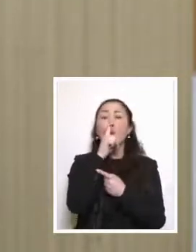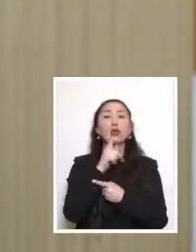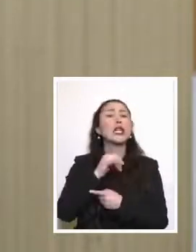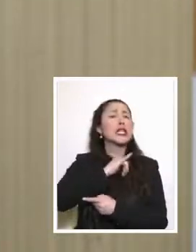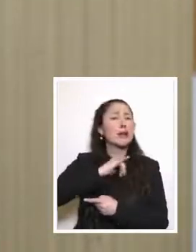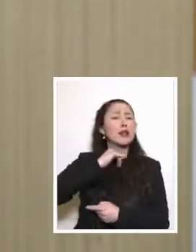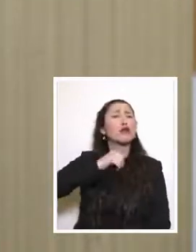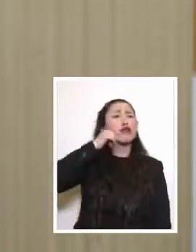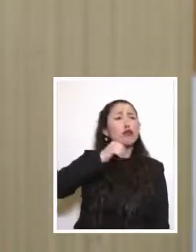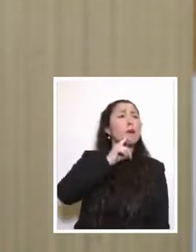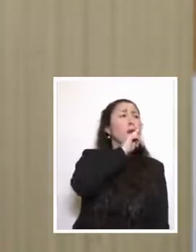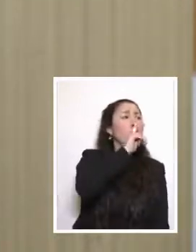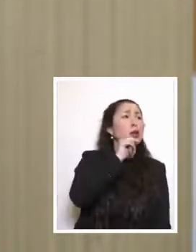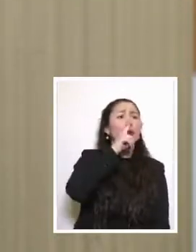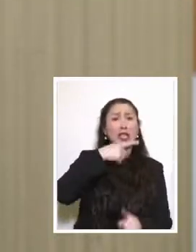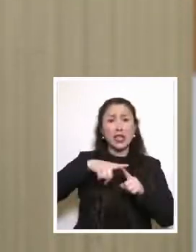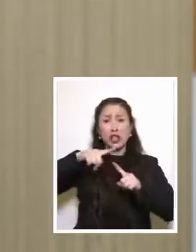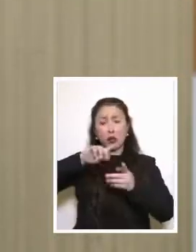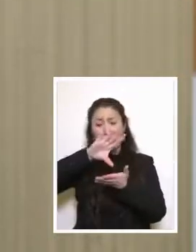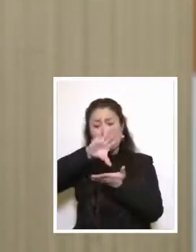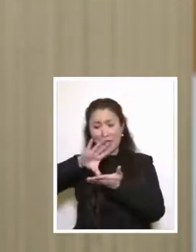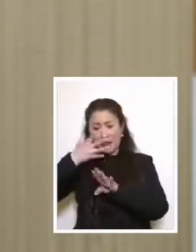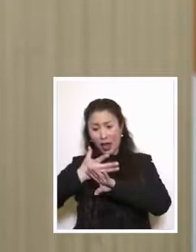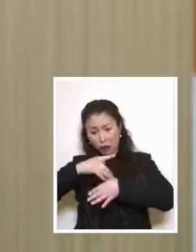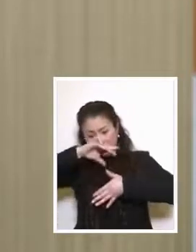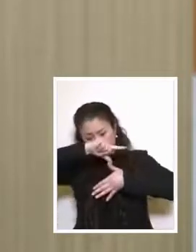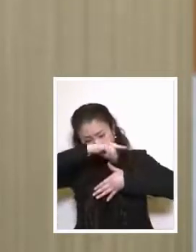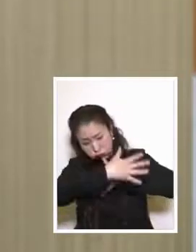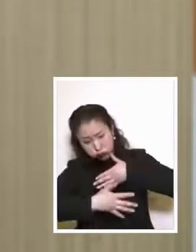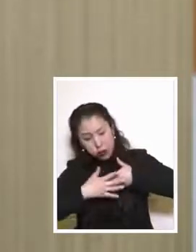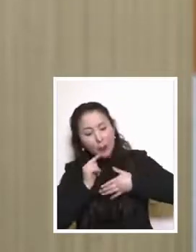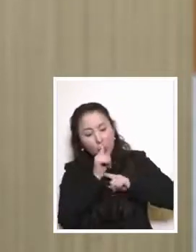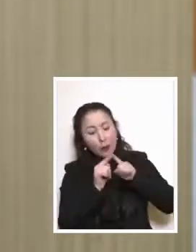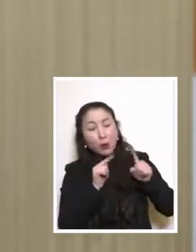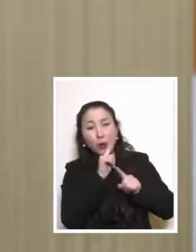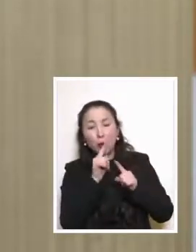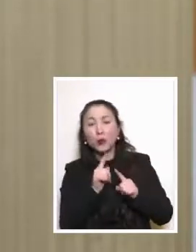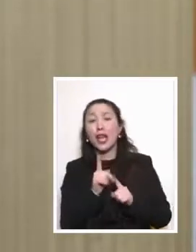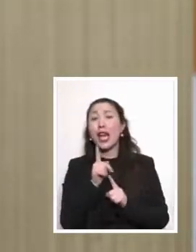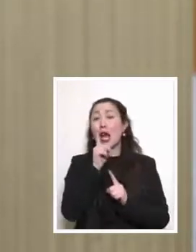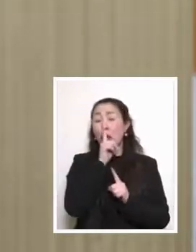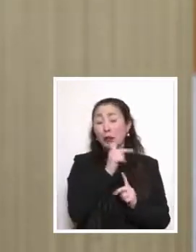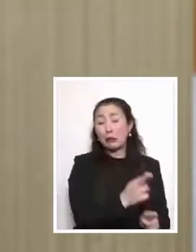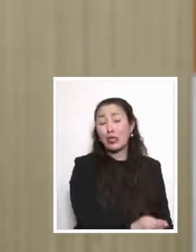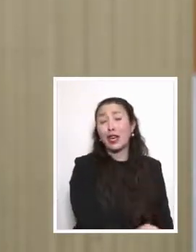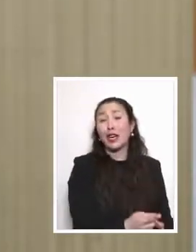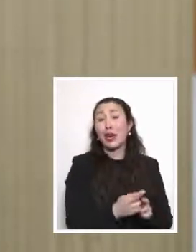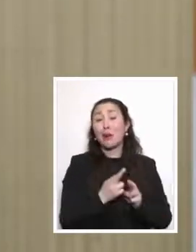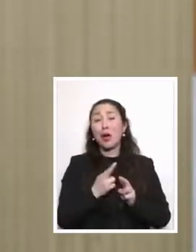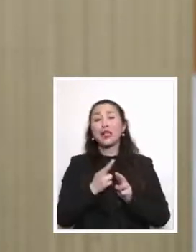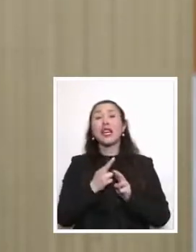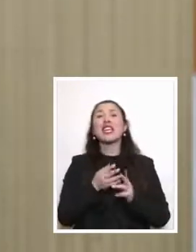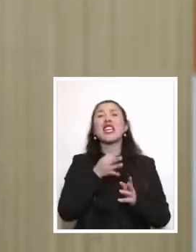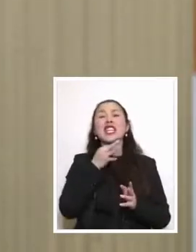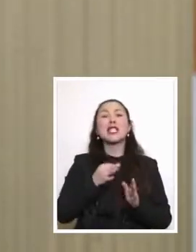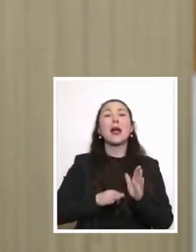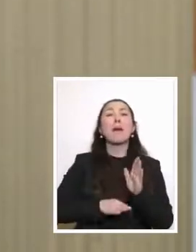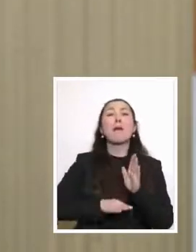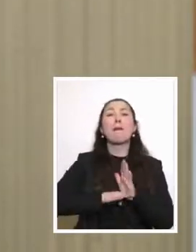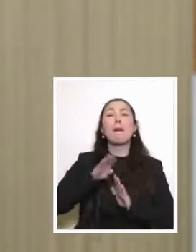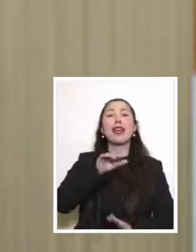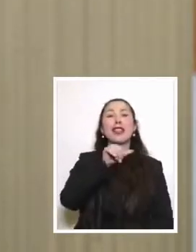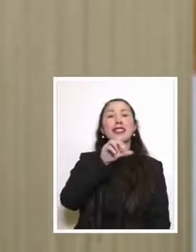periódicas entre todos los países que participan. Pues los últimos números que teníamos nos indicaban que más de 60%